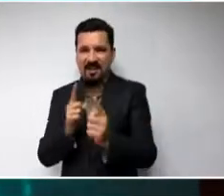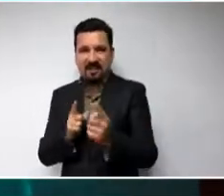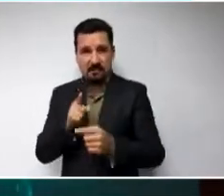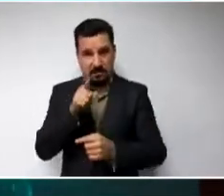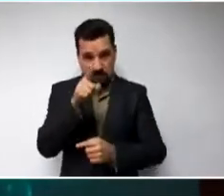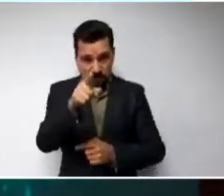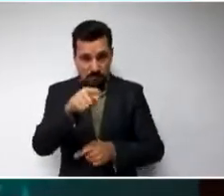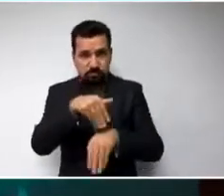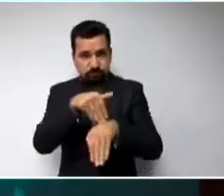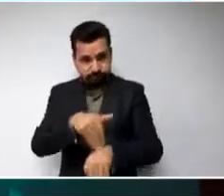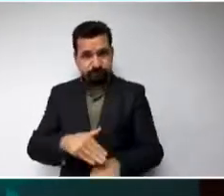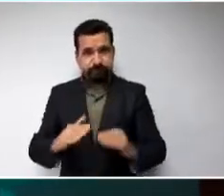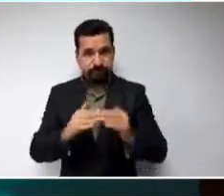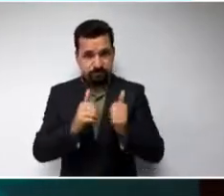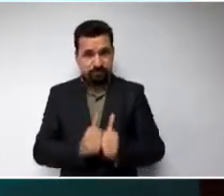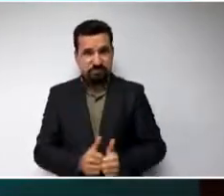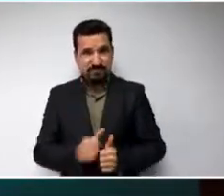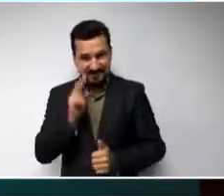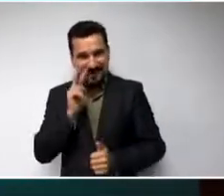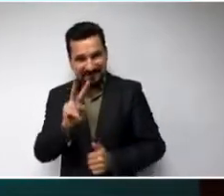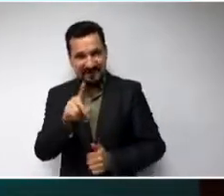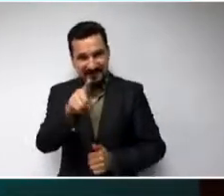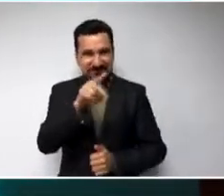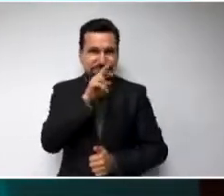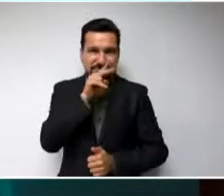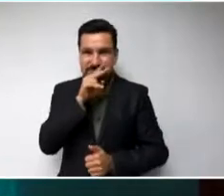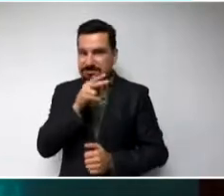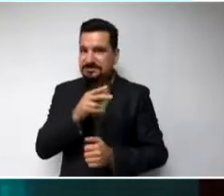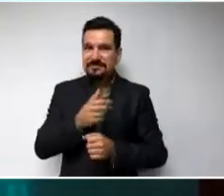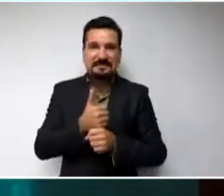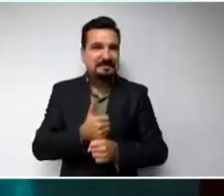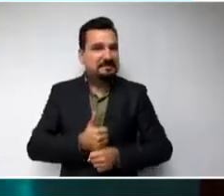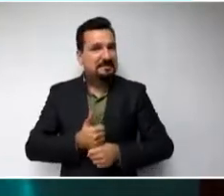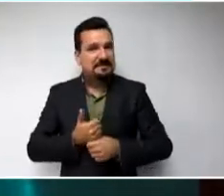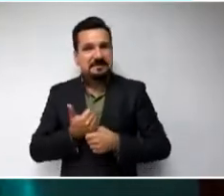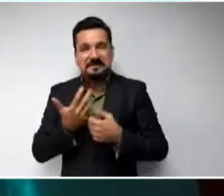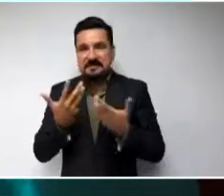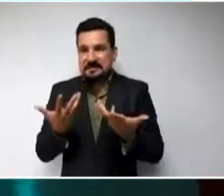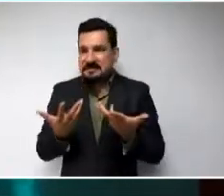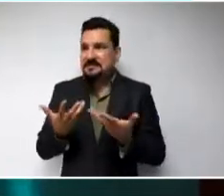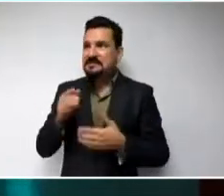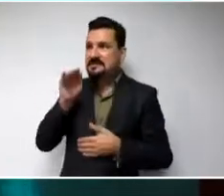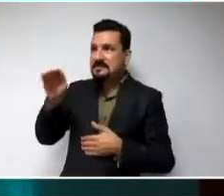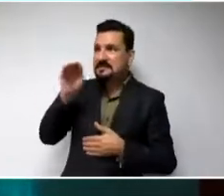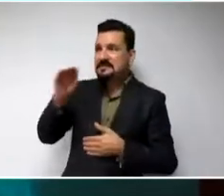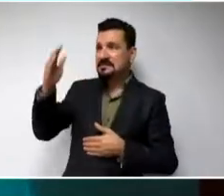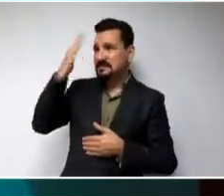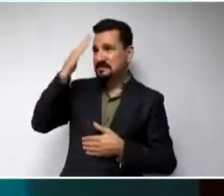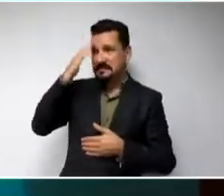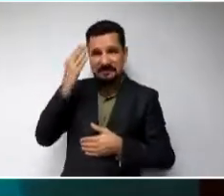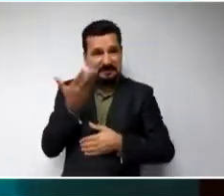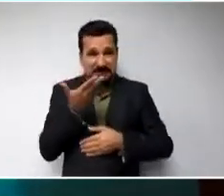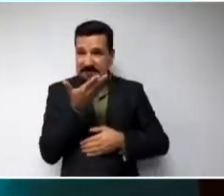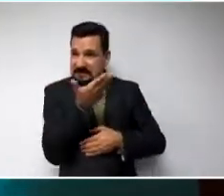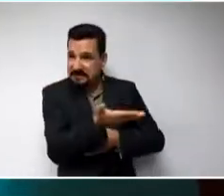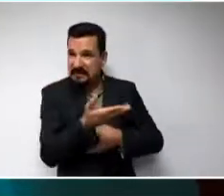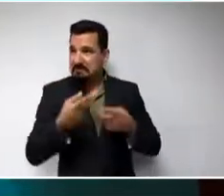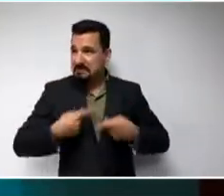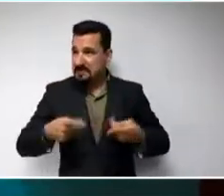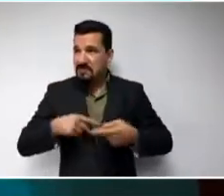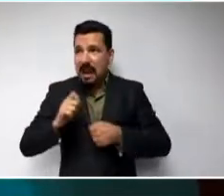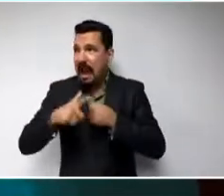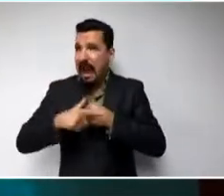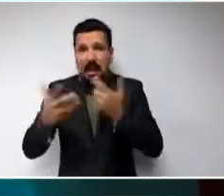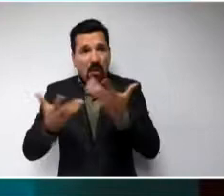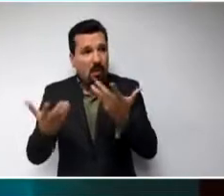he visto tu desesperación exigiéndonos como autoridad que hagamos algo para que la